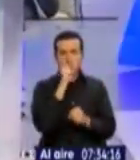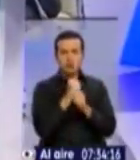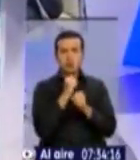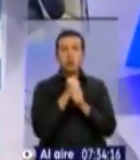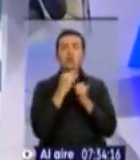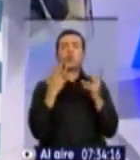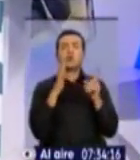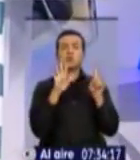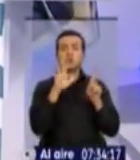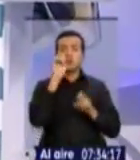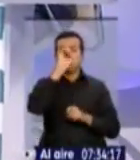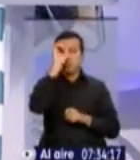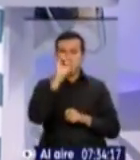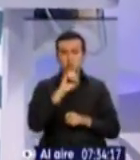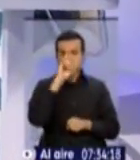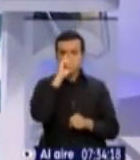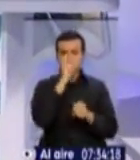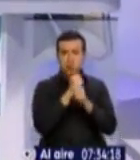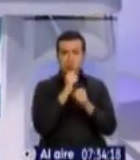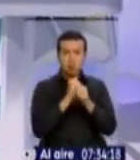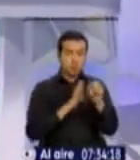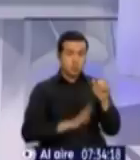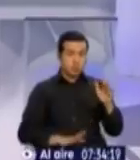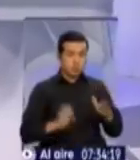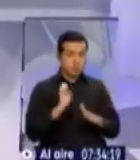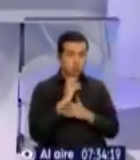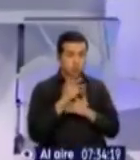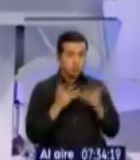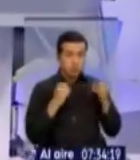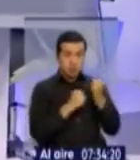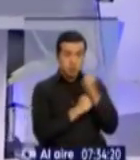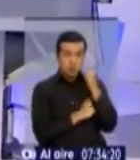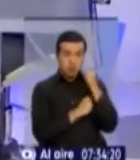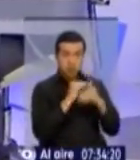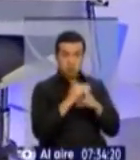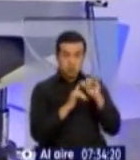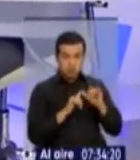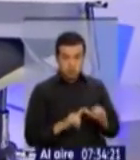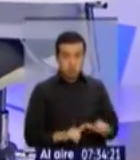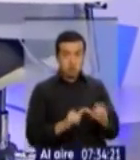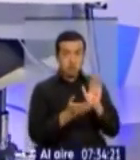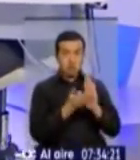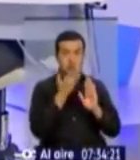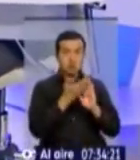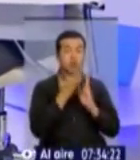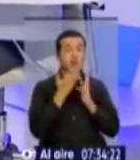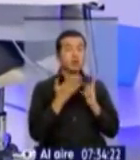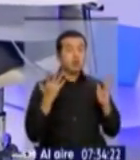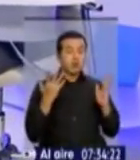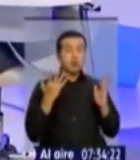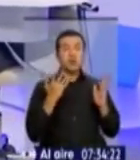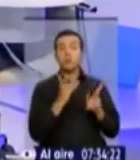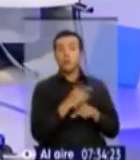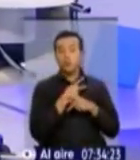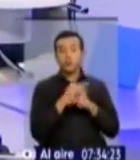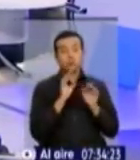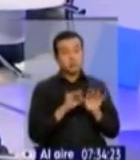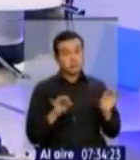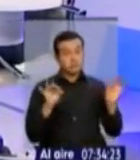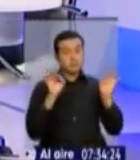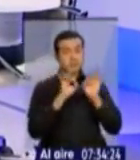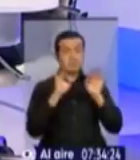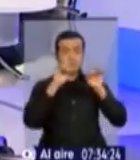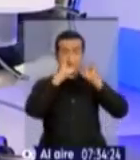la generación de empleo en el país que el tema que para que sea sostenible y que tengamos tendencia de crecimiento tendríamos que generar encadenamiento productivo entre el micro pequeño